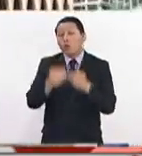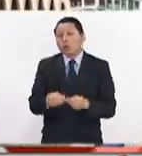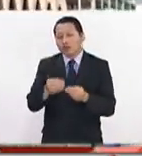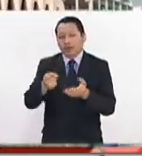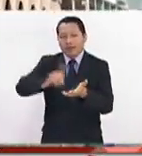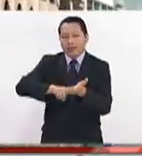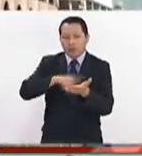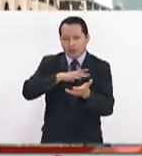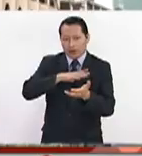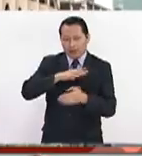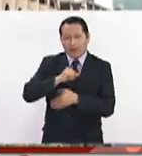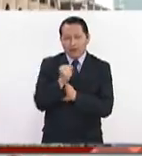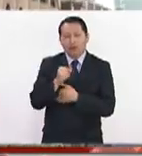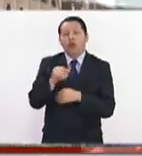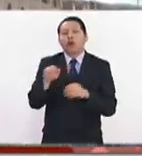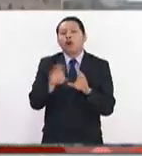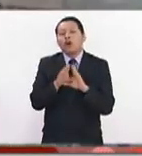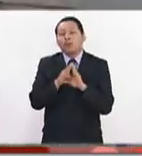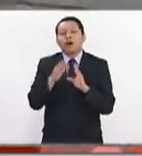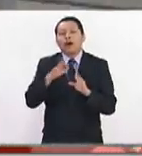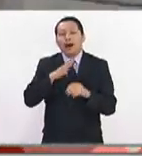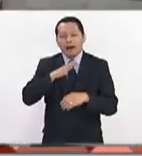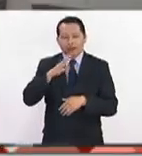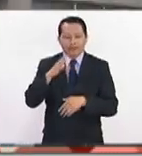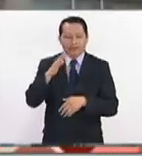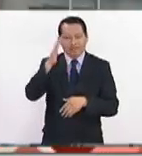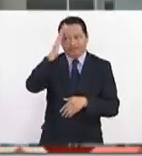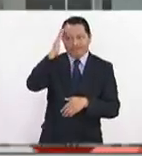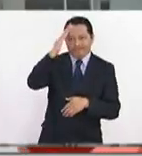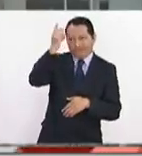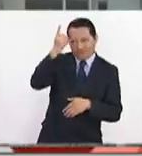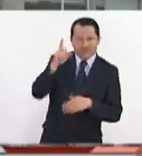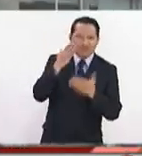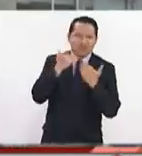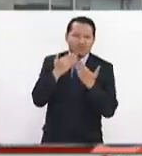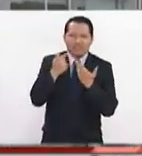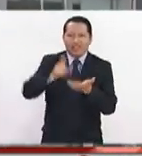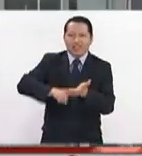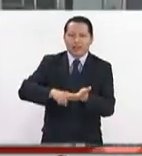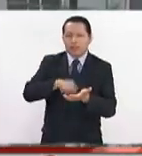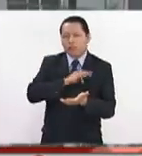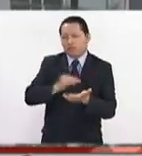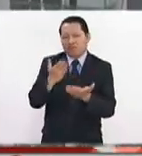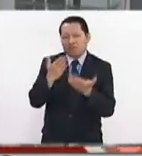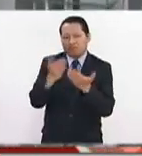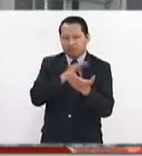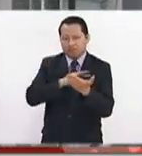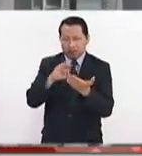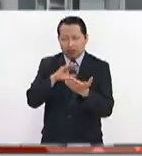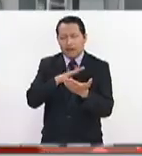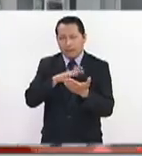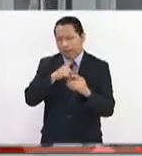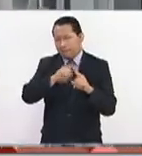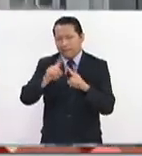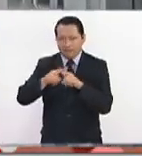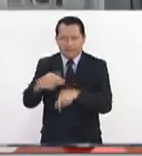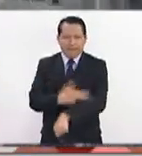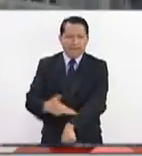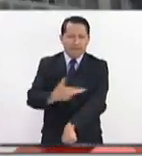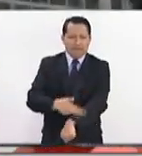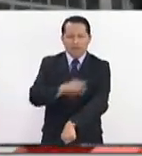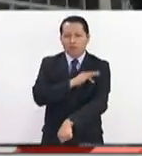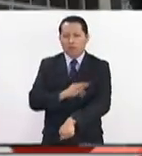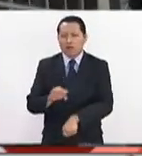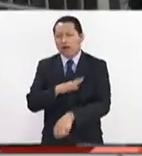adentro y están diciendo, oigan, ¿cómo están pidiendo los títulos de propiedad si ni siquiera tenemos la escritura? Pues con cualquier equivalente, nosotros vamos a hacer las investigaciones necesarias para que